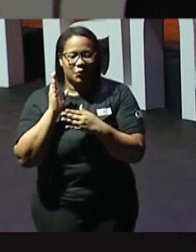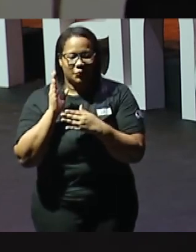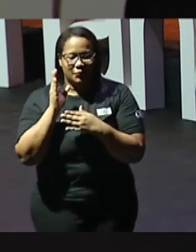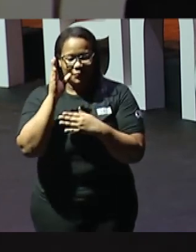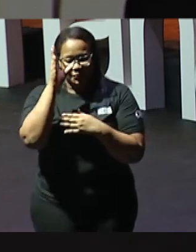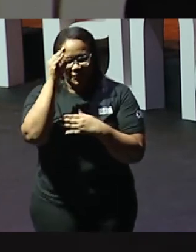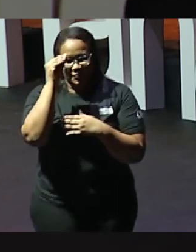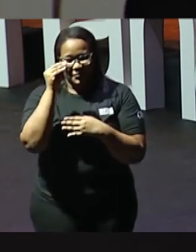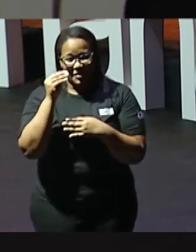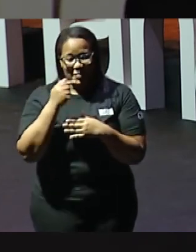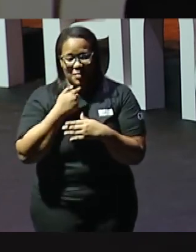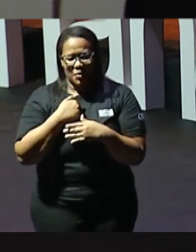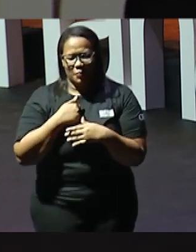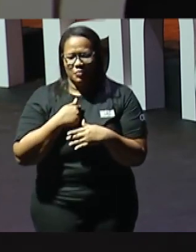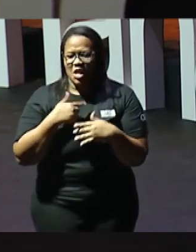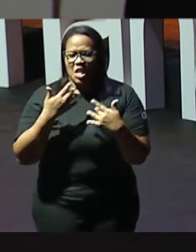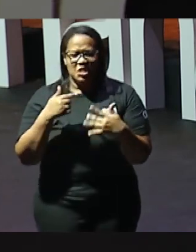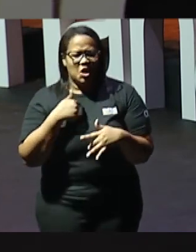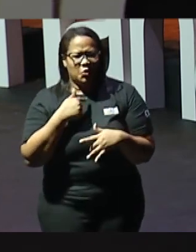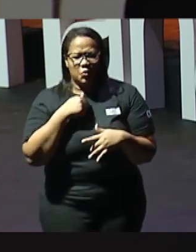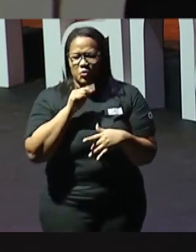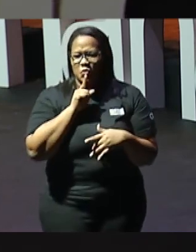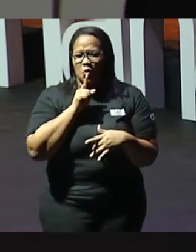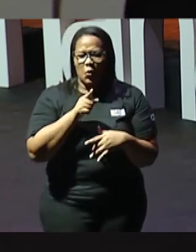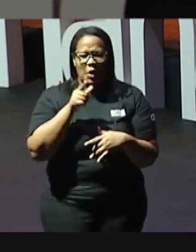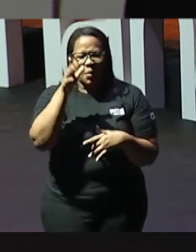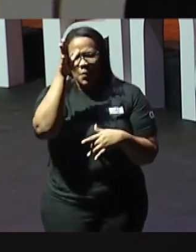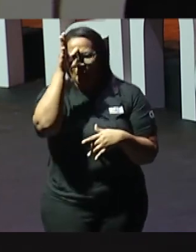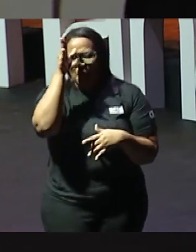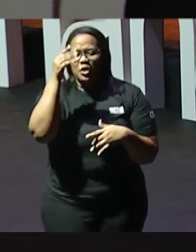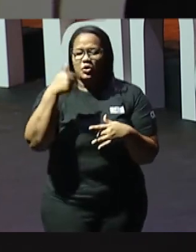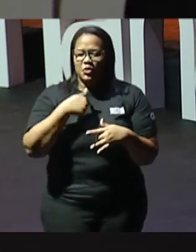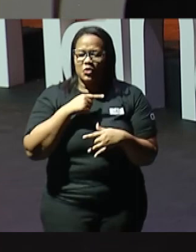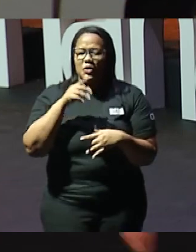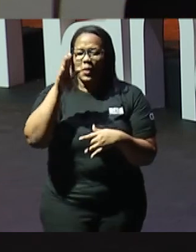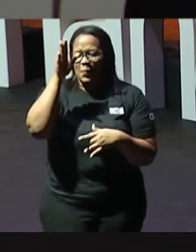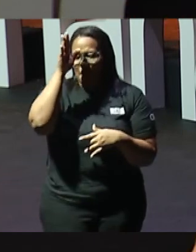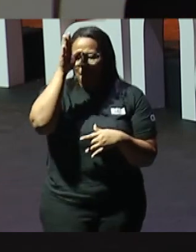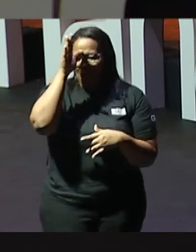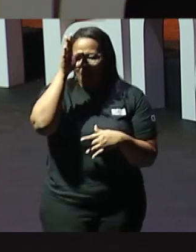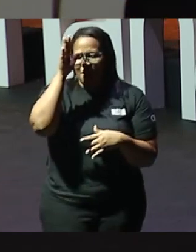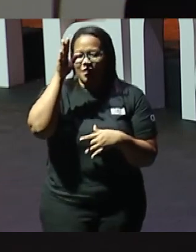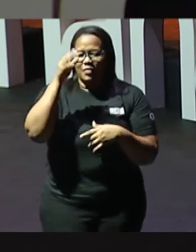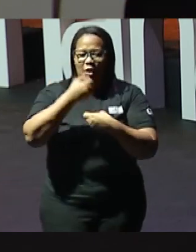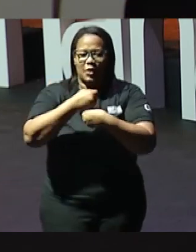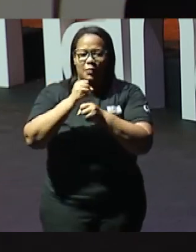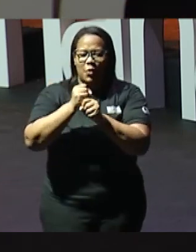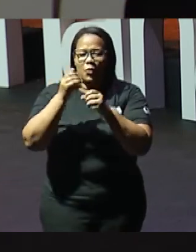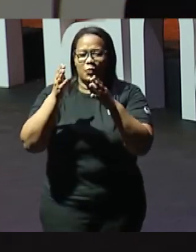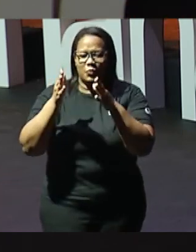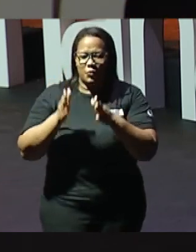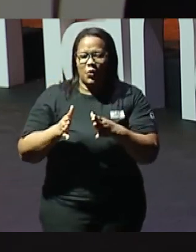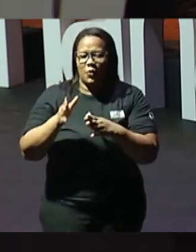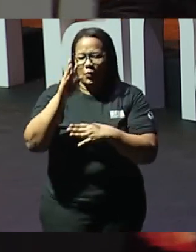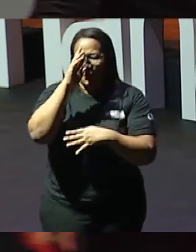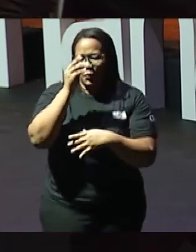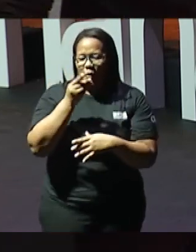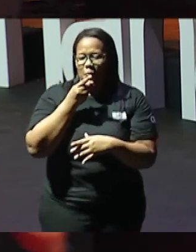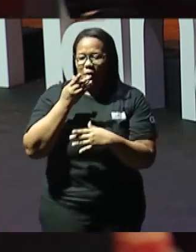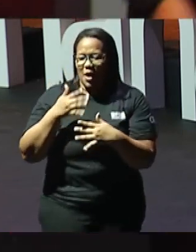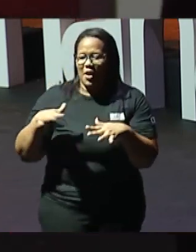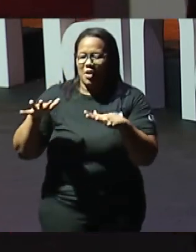soy el papá tuyo yo soy el papá del productor de dominicanos talent muchas gracias de llevar esto